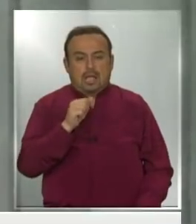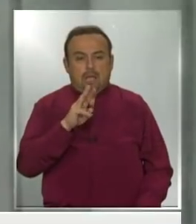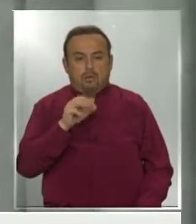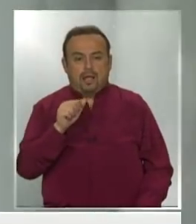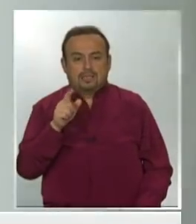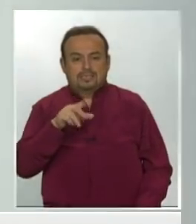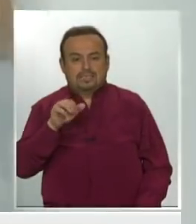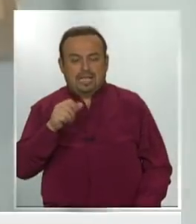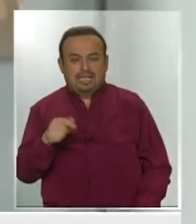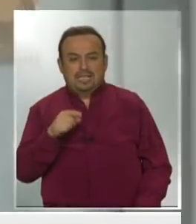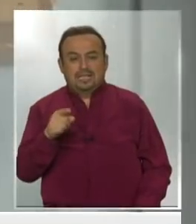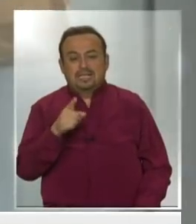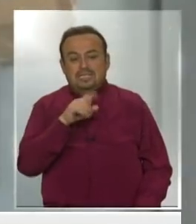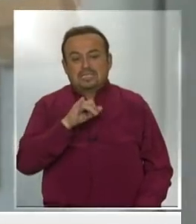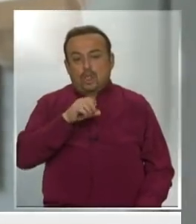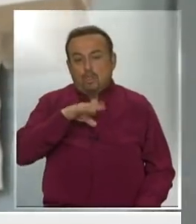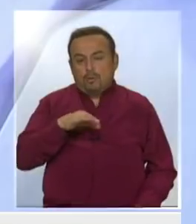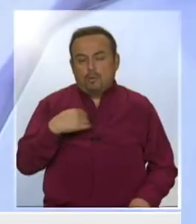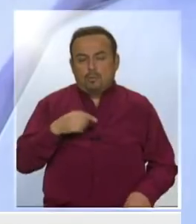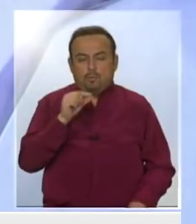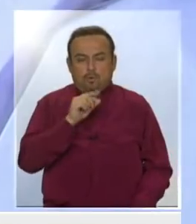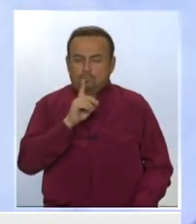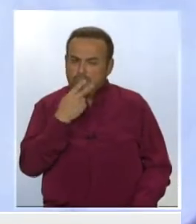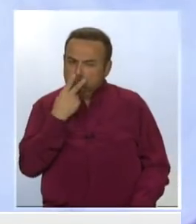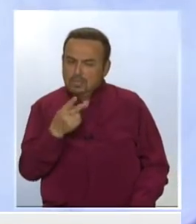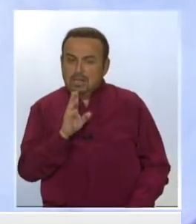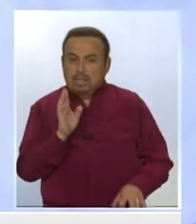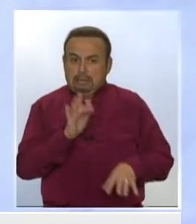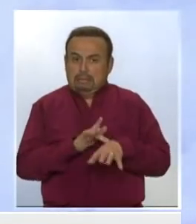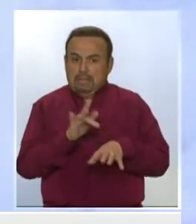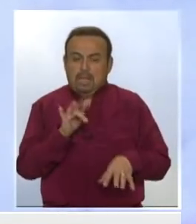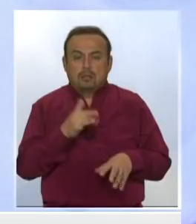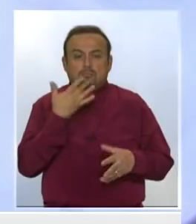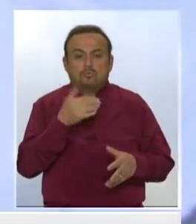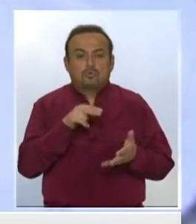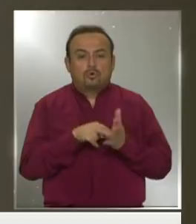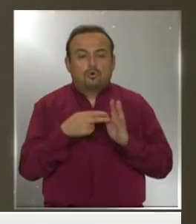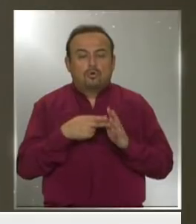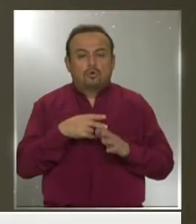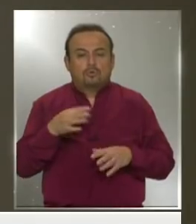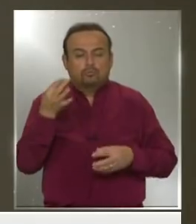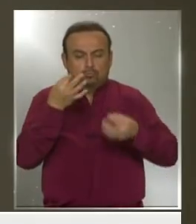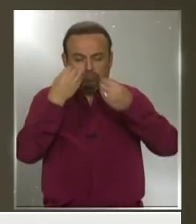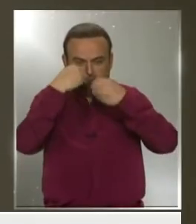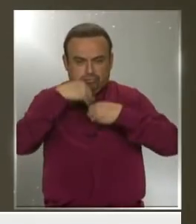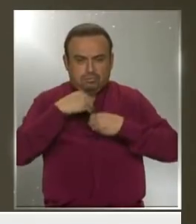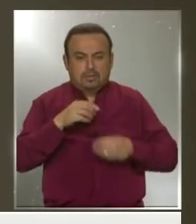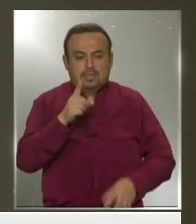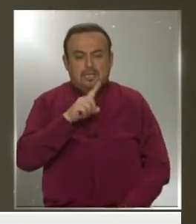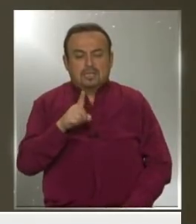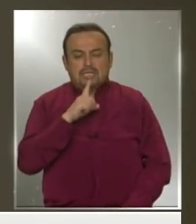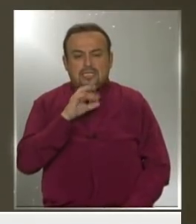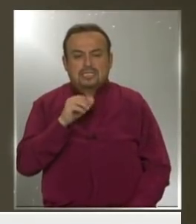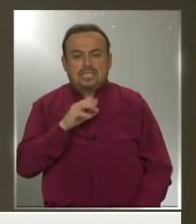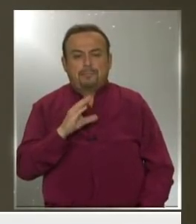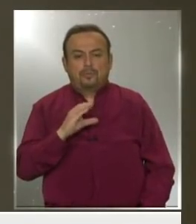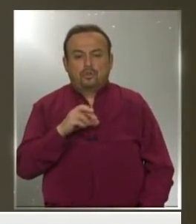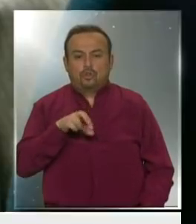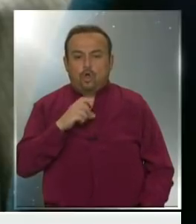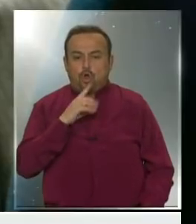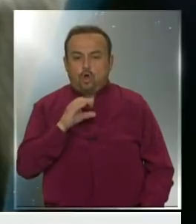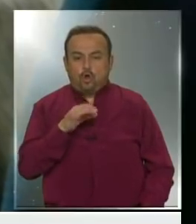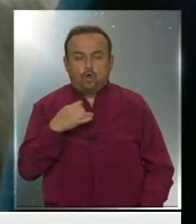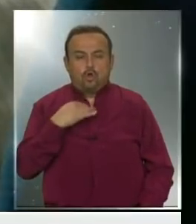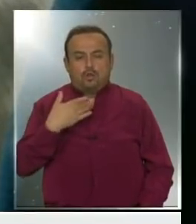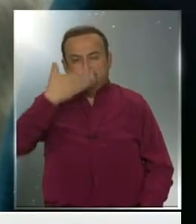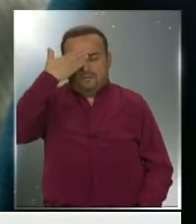El síndrome de shock tóxico es un cuadro poco frecuente pero muy grave causado por estafilococo y estreptococo y que suele generar fiebre alta,